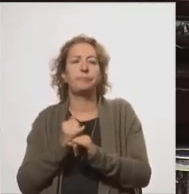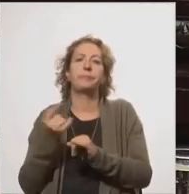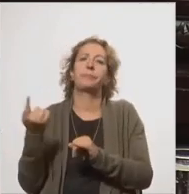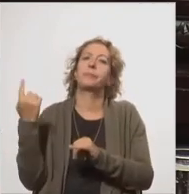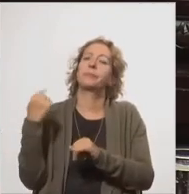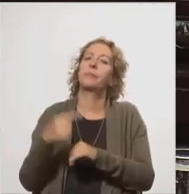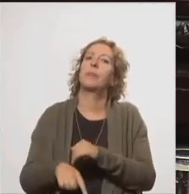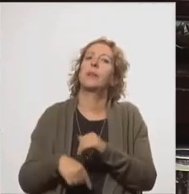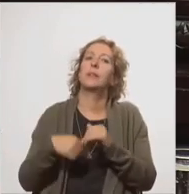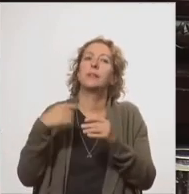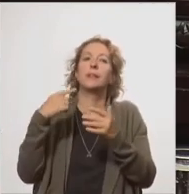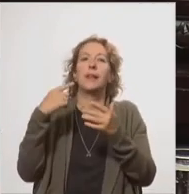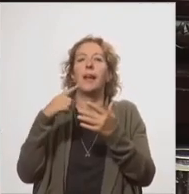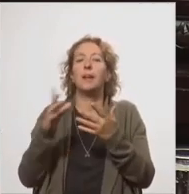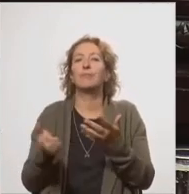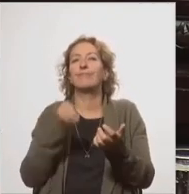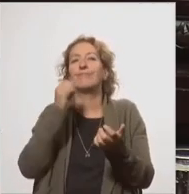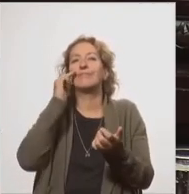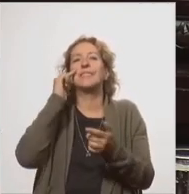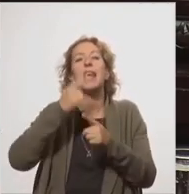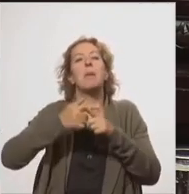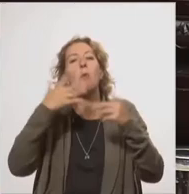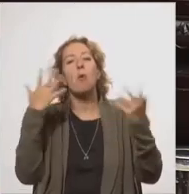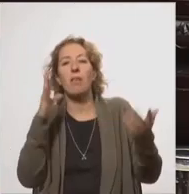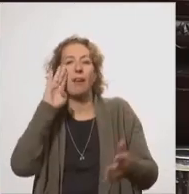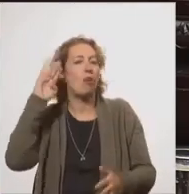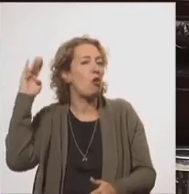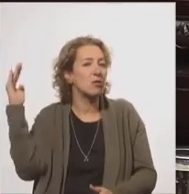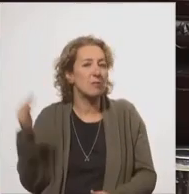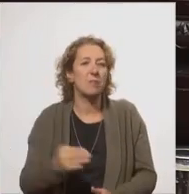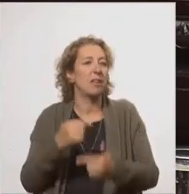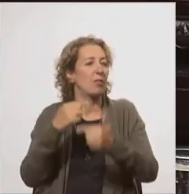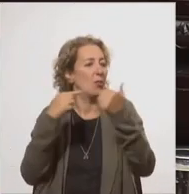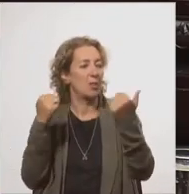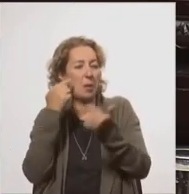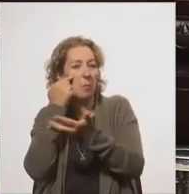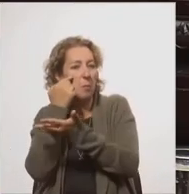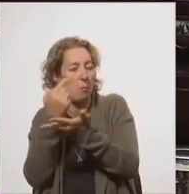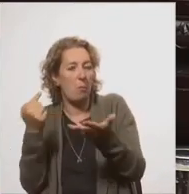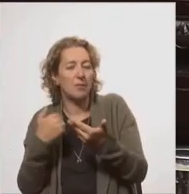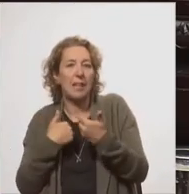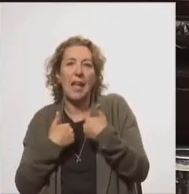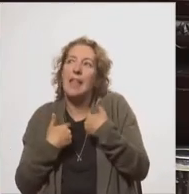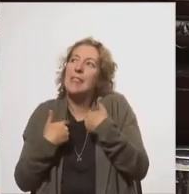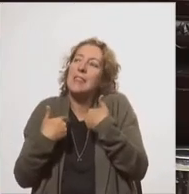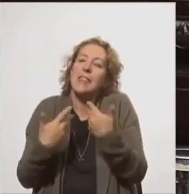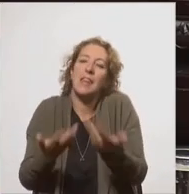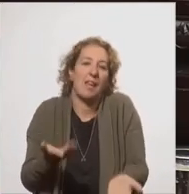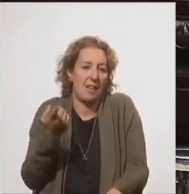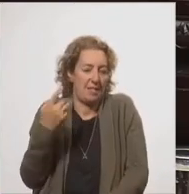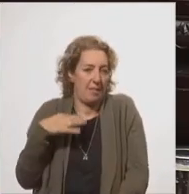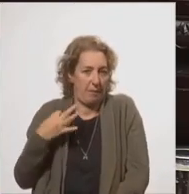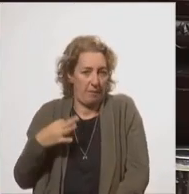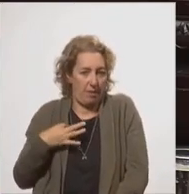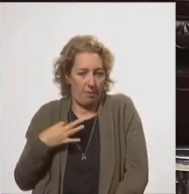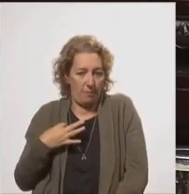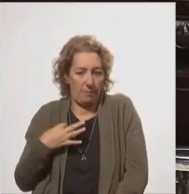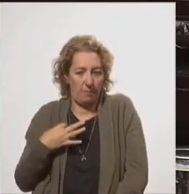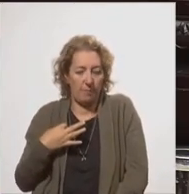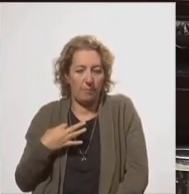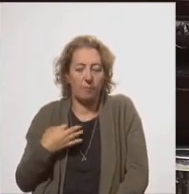ceremonias, reconocimientos, gestos que no hacen más que dar cuenta de la entrega que ella ha vivido.